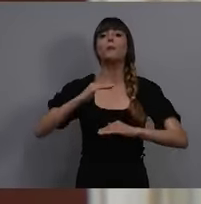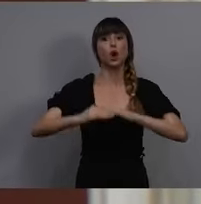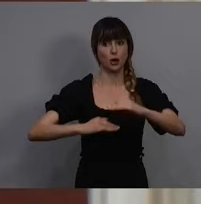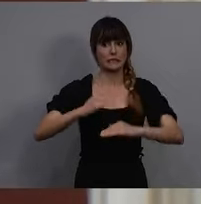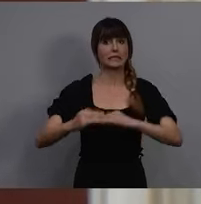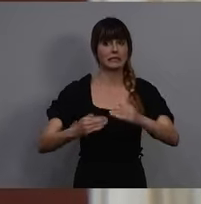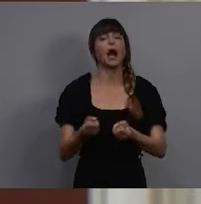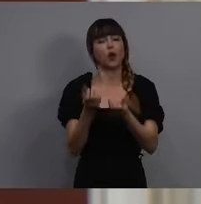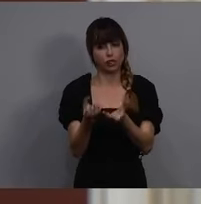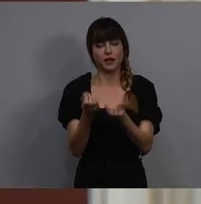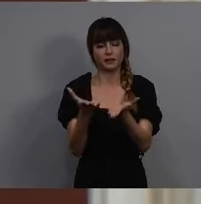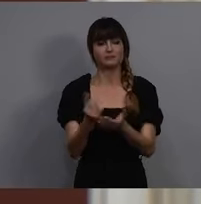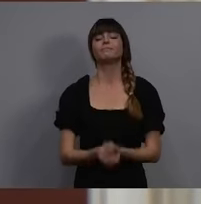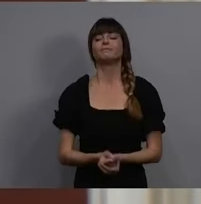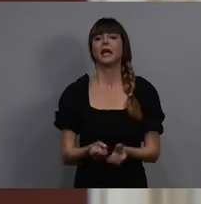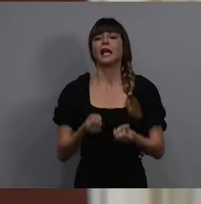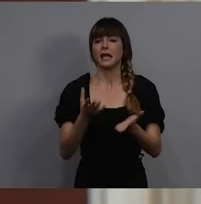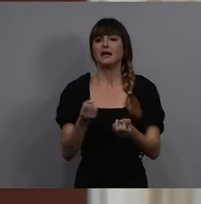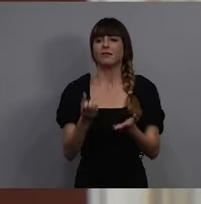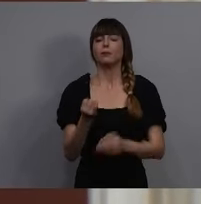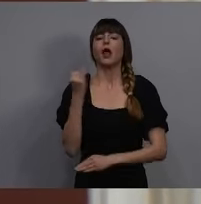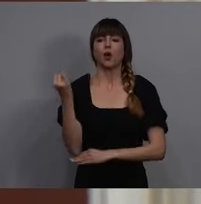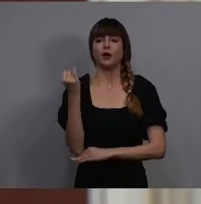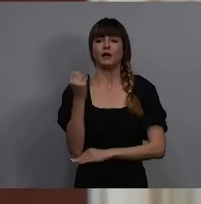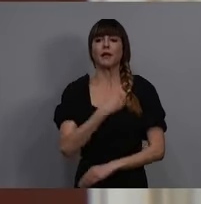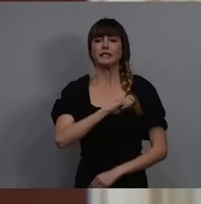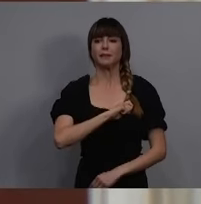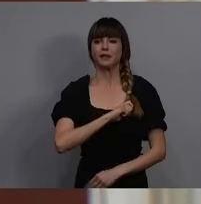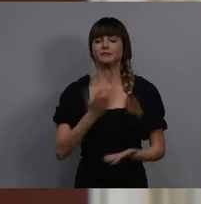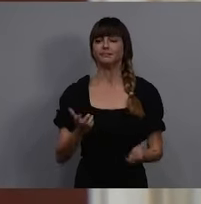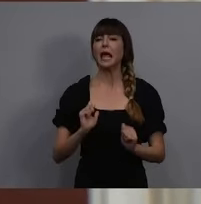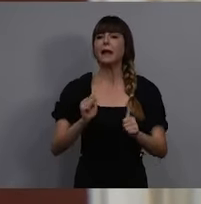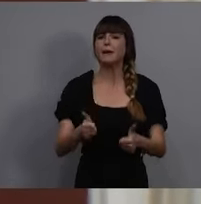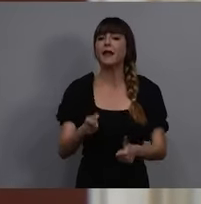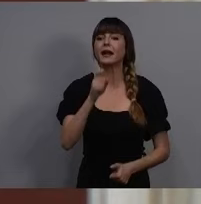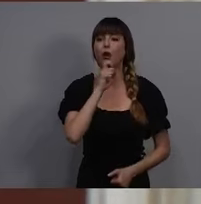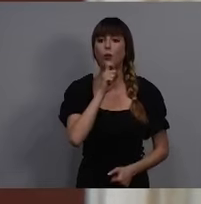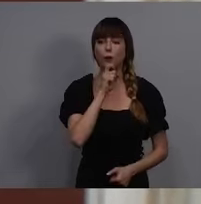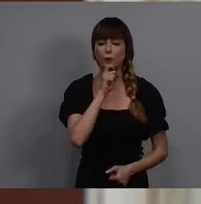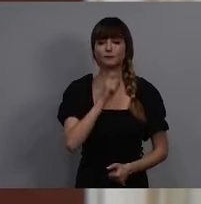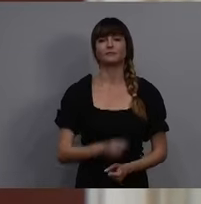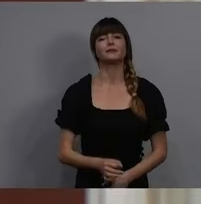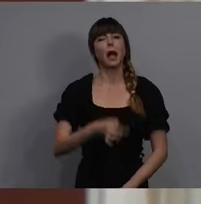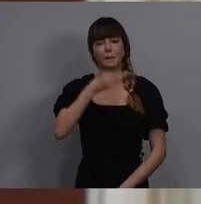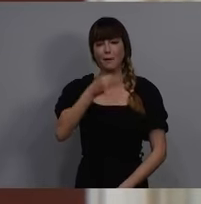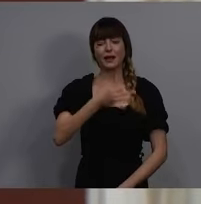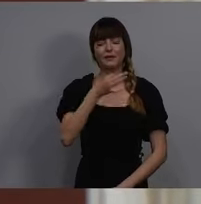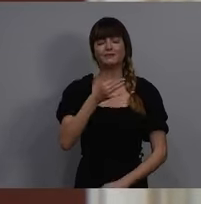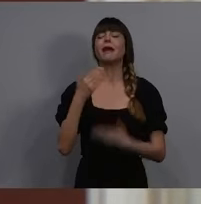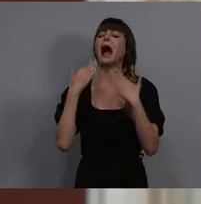tras haber informado al respecto al jefe del estado y quiero comenzar con unas palabras de